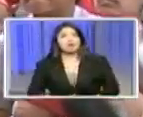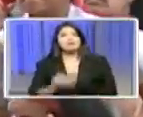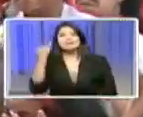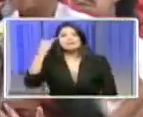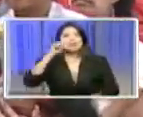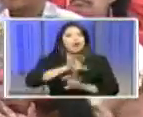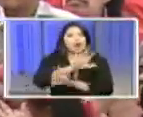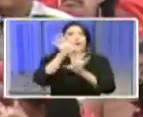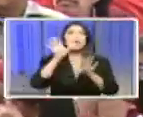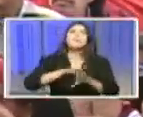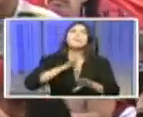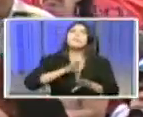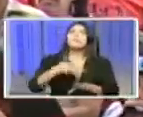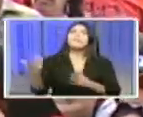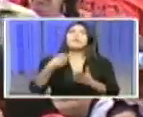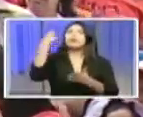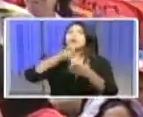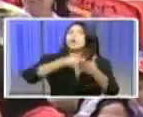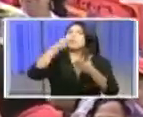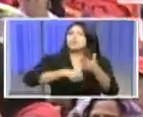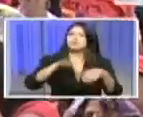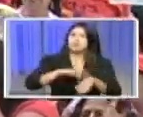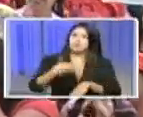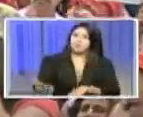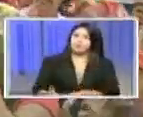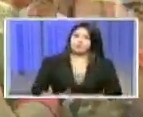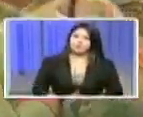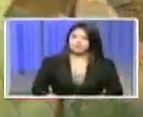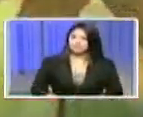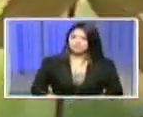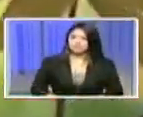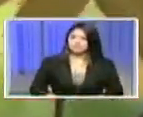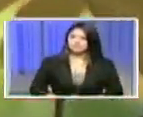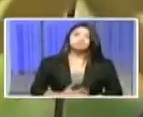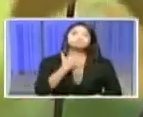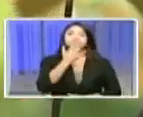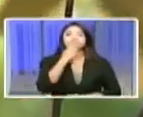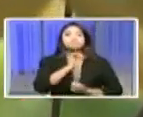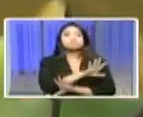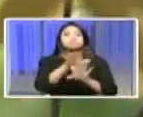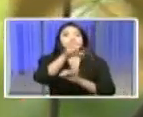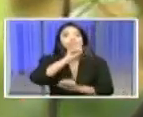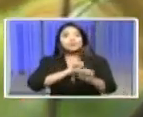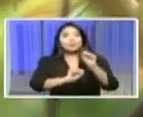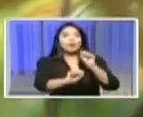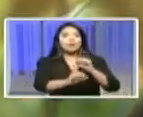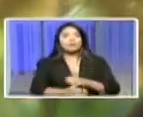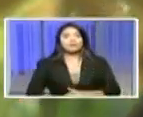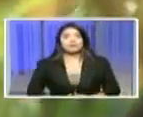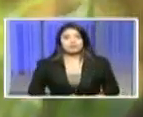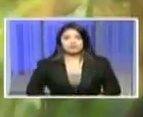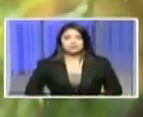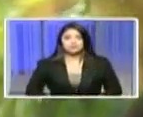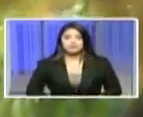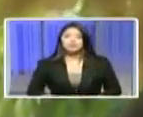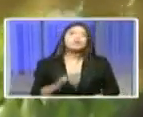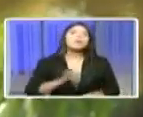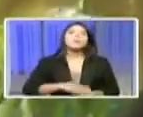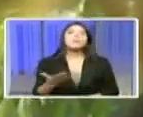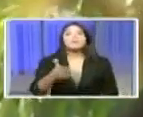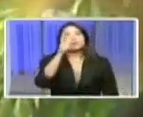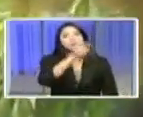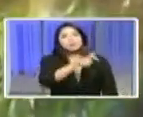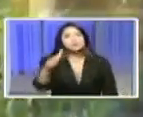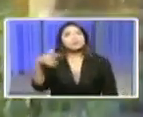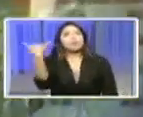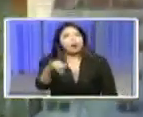de por qué sale a luchar, con una causa para defender, porque nuestro pueblo tiene